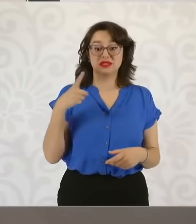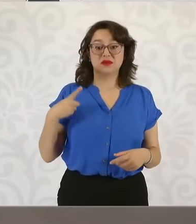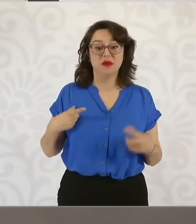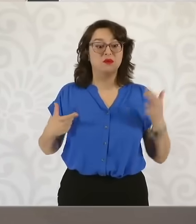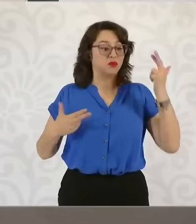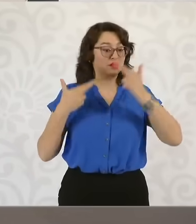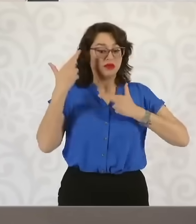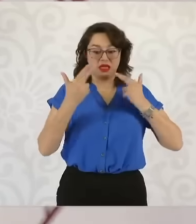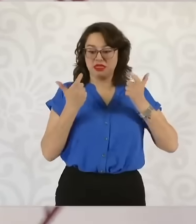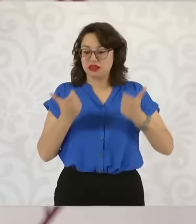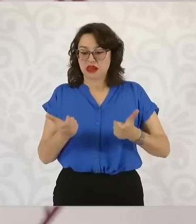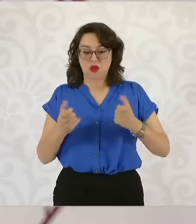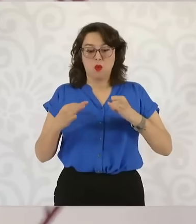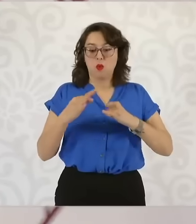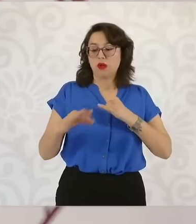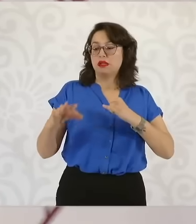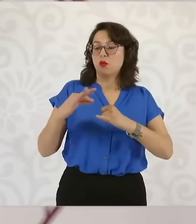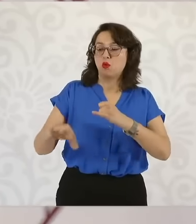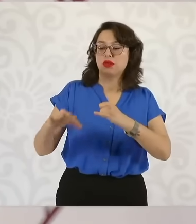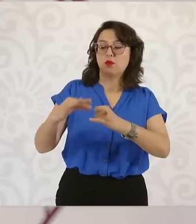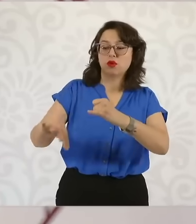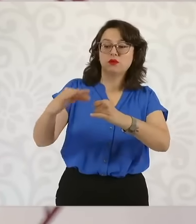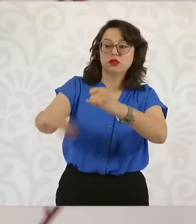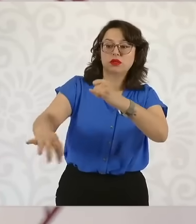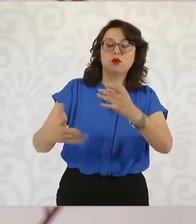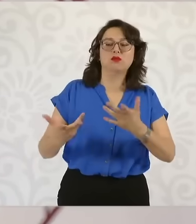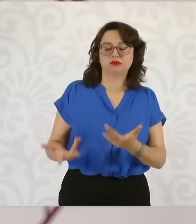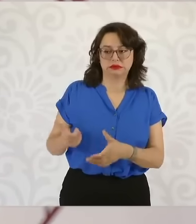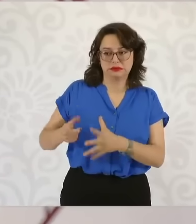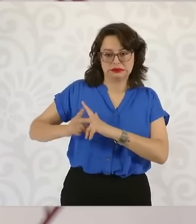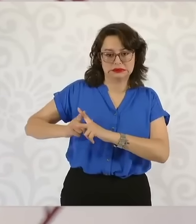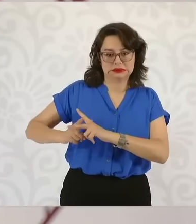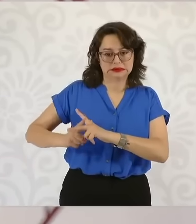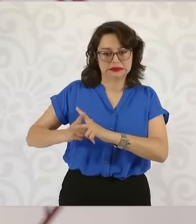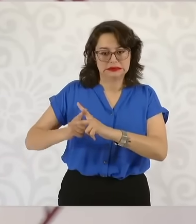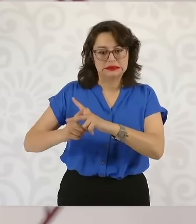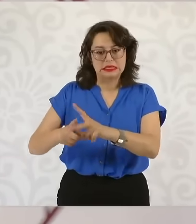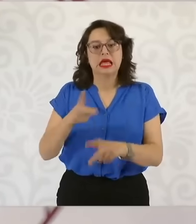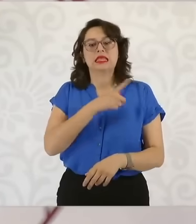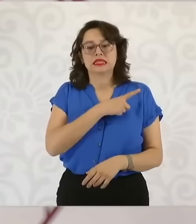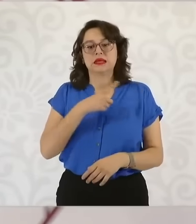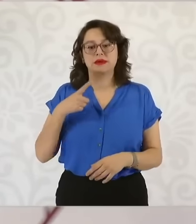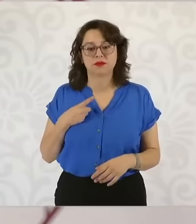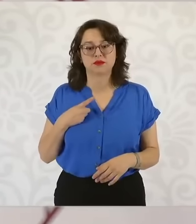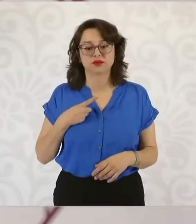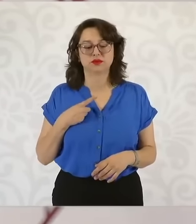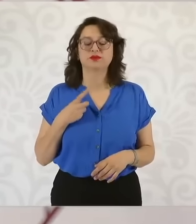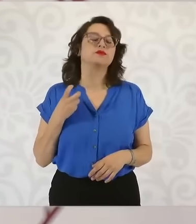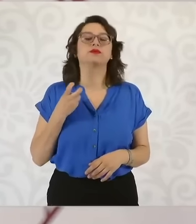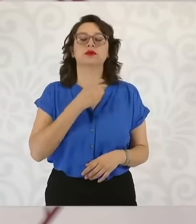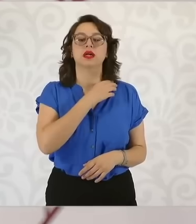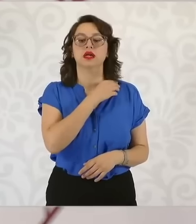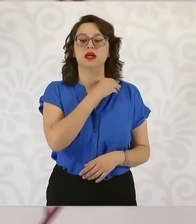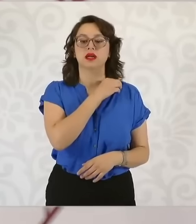¿Hasta dónde? ¿Cómo? Nosotros ahorita estamos investigando cómo se repartió